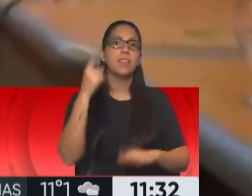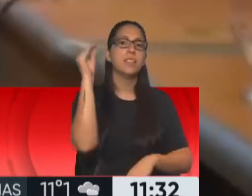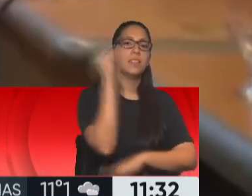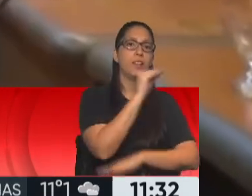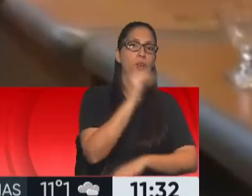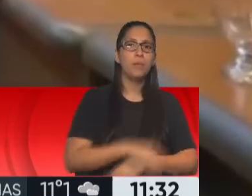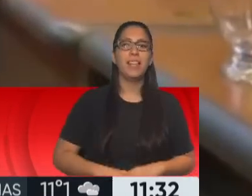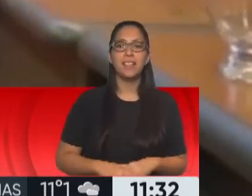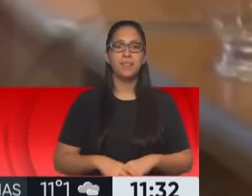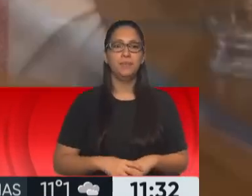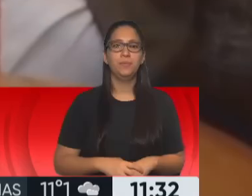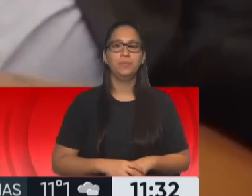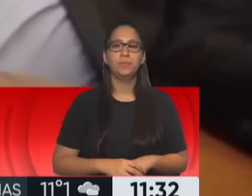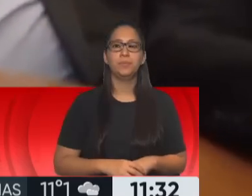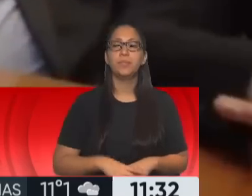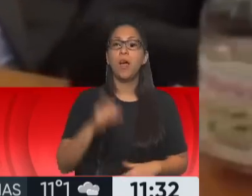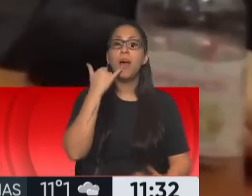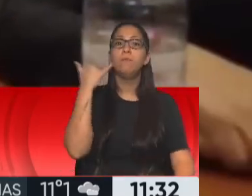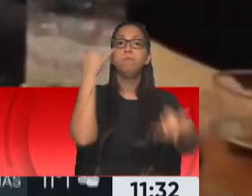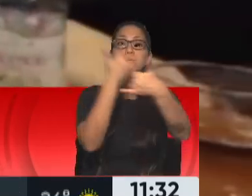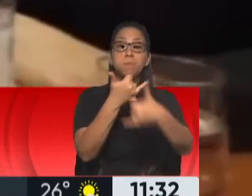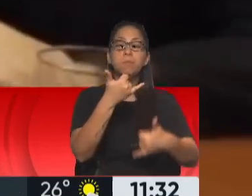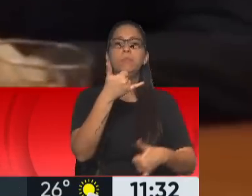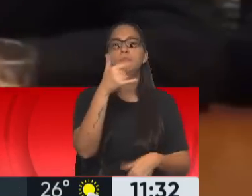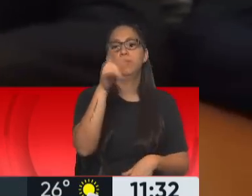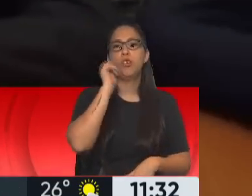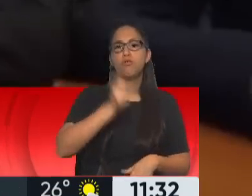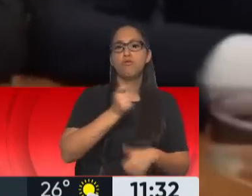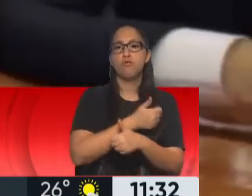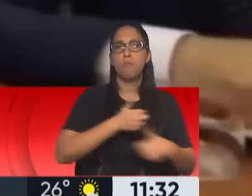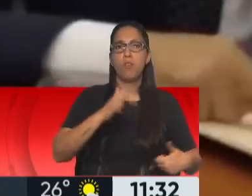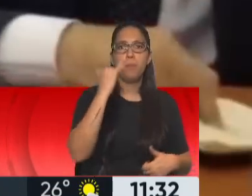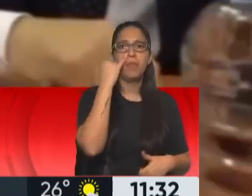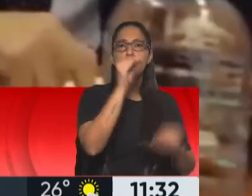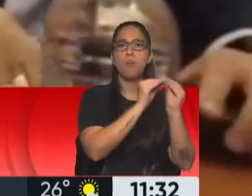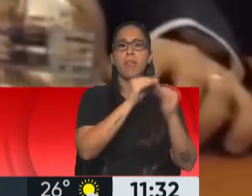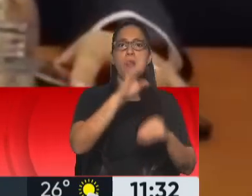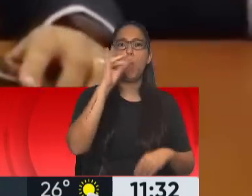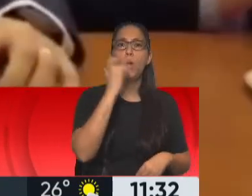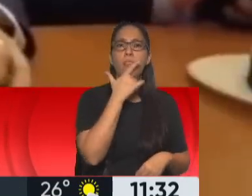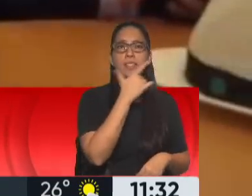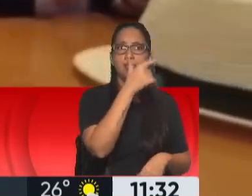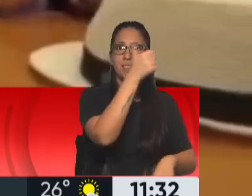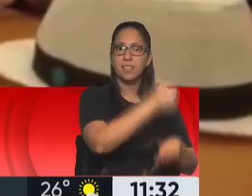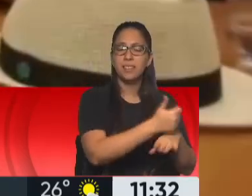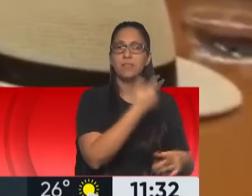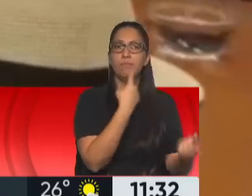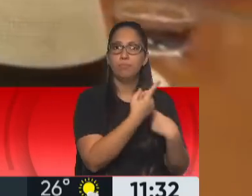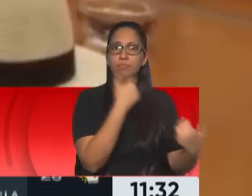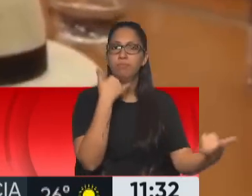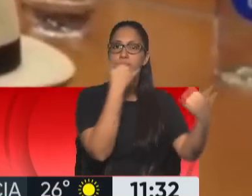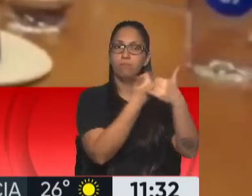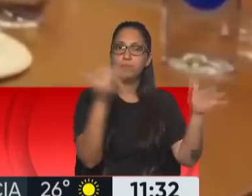Bien, vamos a comunicarnos telefónicamente justamente con Comodoro Pi. Allí se encuentra nuestra compañera Lourdes, ¿verdad? Lourdes Marchese, a quien ya